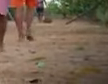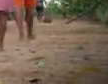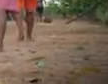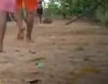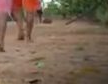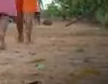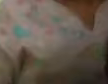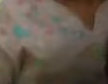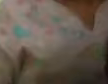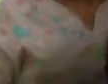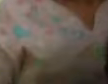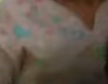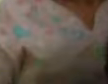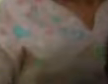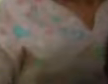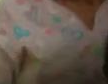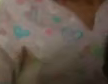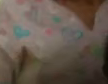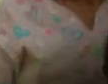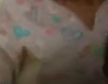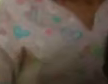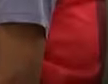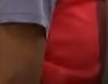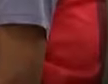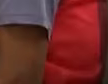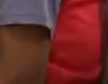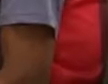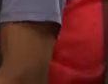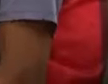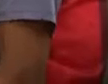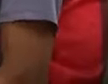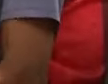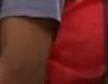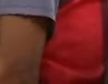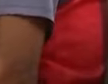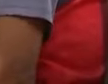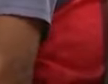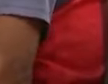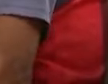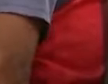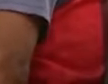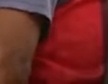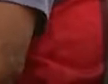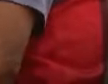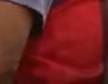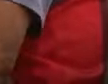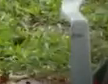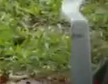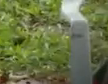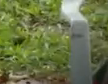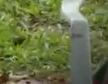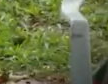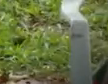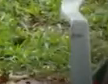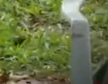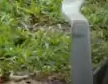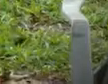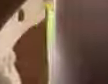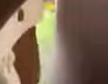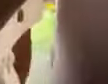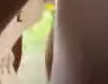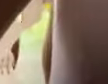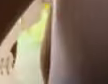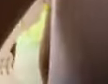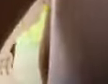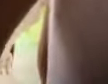de 177.007 afiliados, siendo primeros en la participación global del mercado de aseguramiento en salud en el